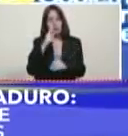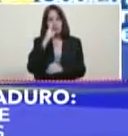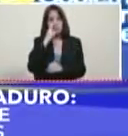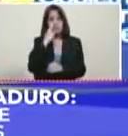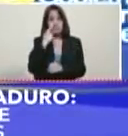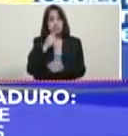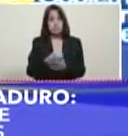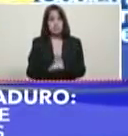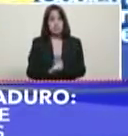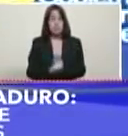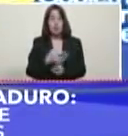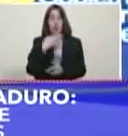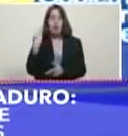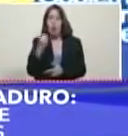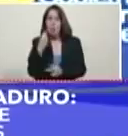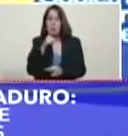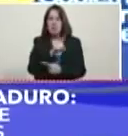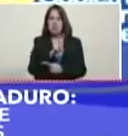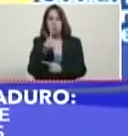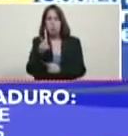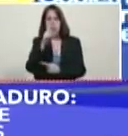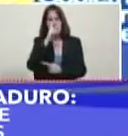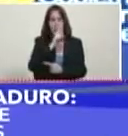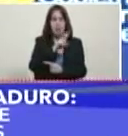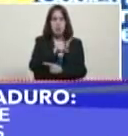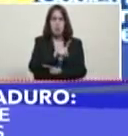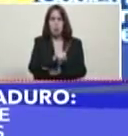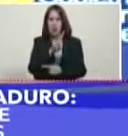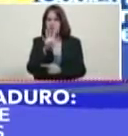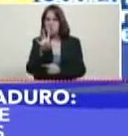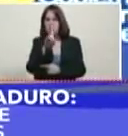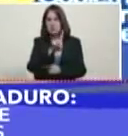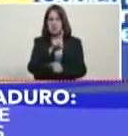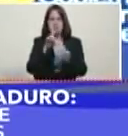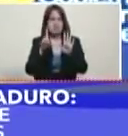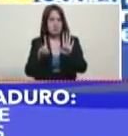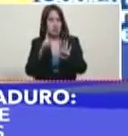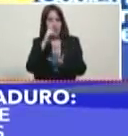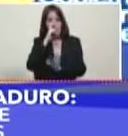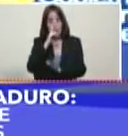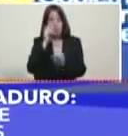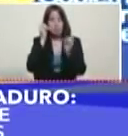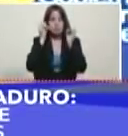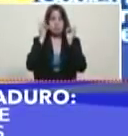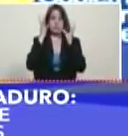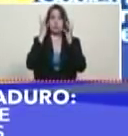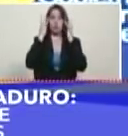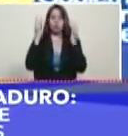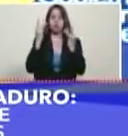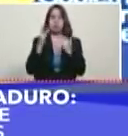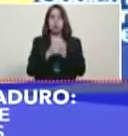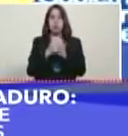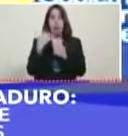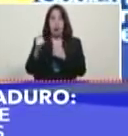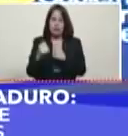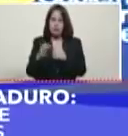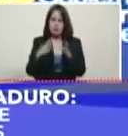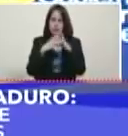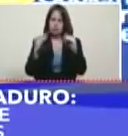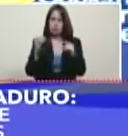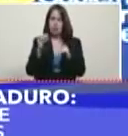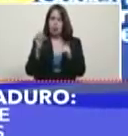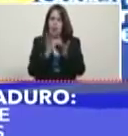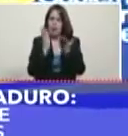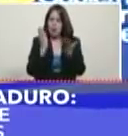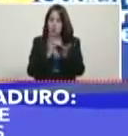esos muchachos de 12 años, 14, 16, son genios. Tenemos genios en todos los liceos y colegios del país.